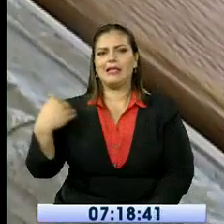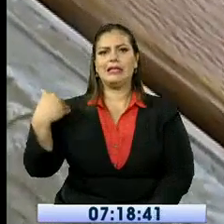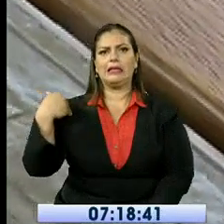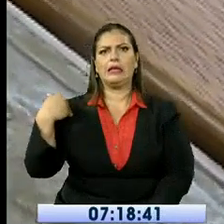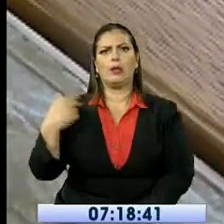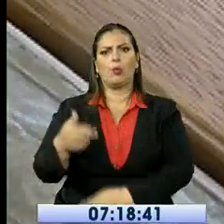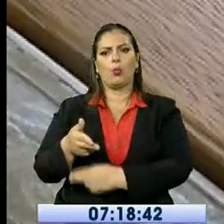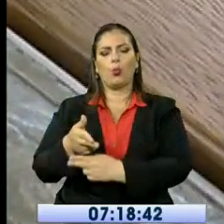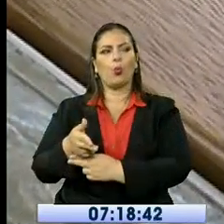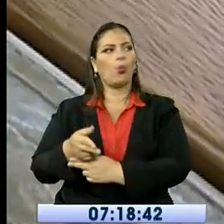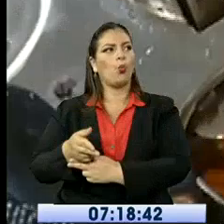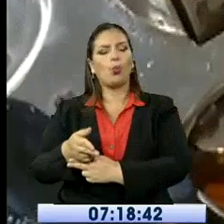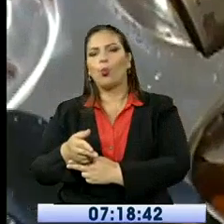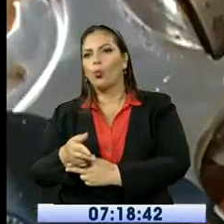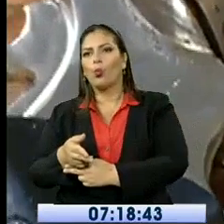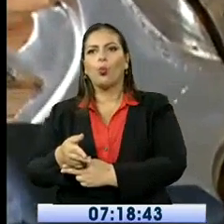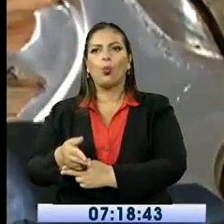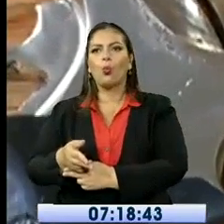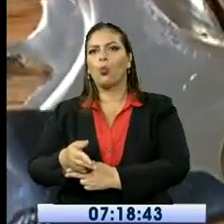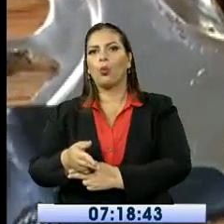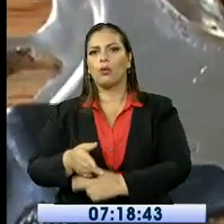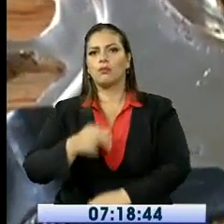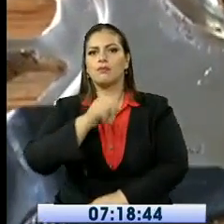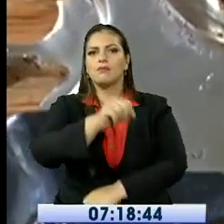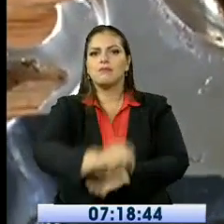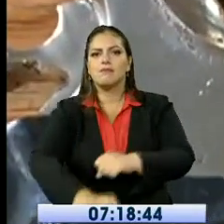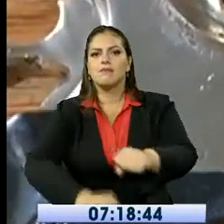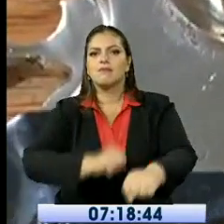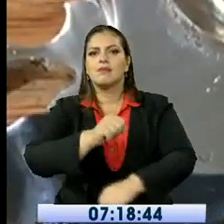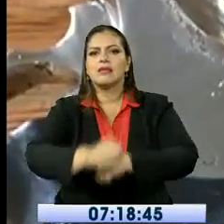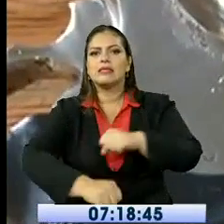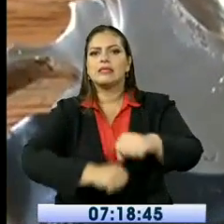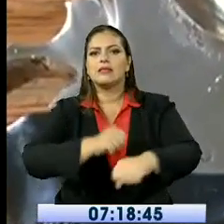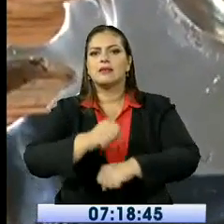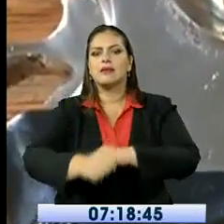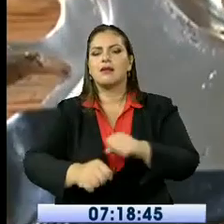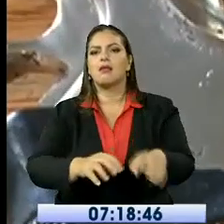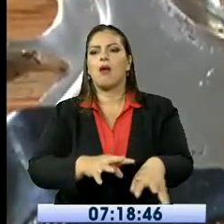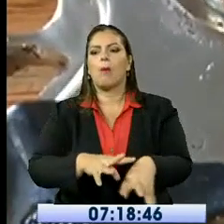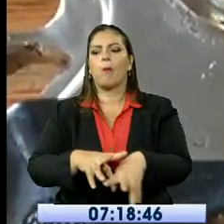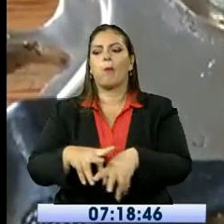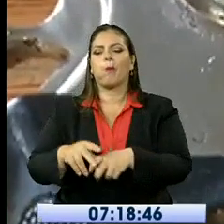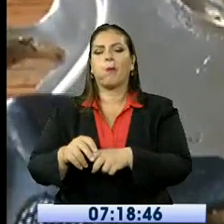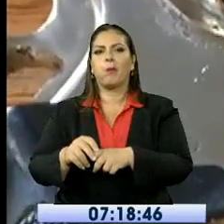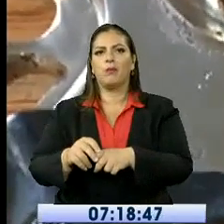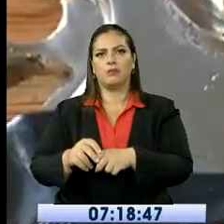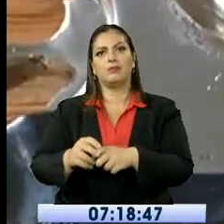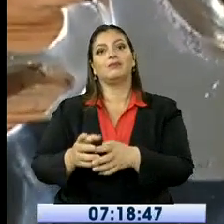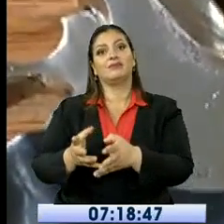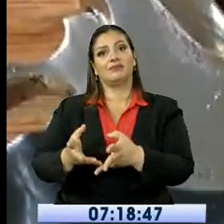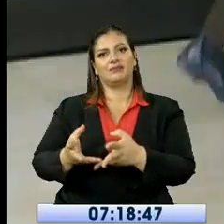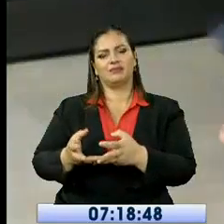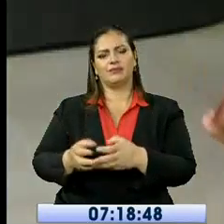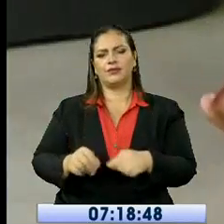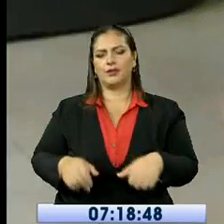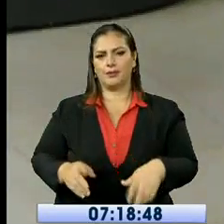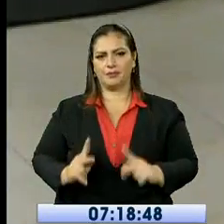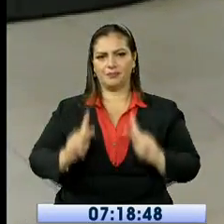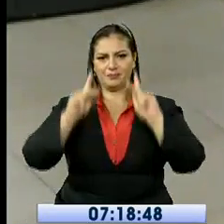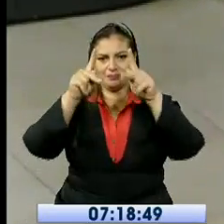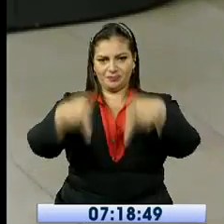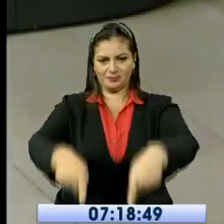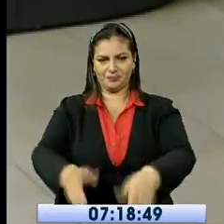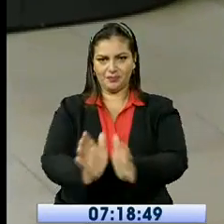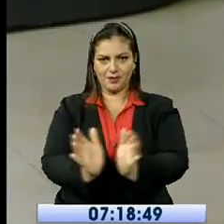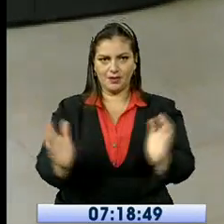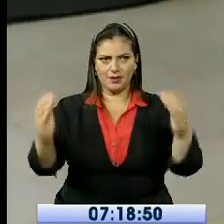el que pretendía robar una de las bicicletas de un grupo de ciclistas que pasaba por la isla Trinitaria. Nos